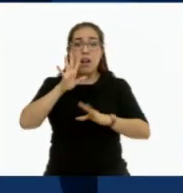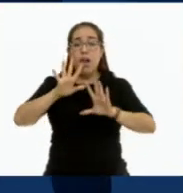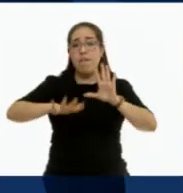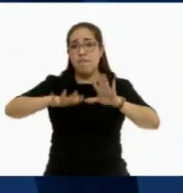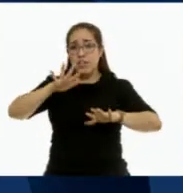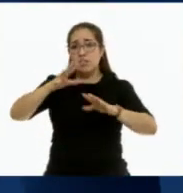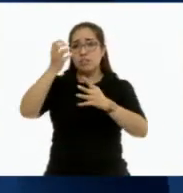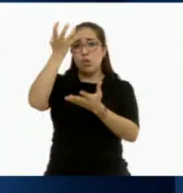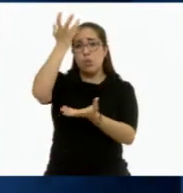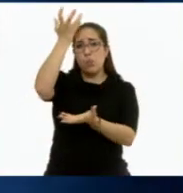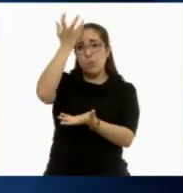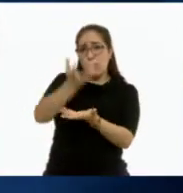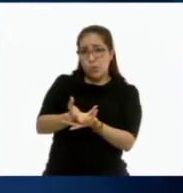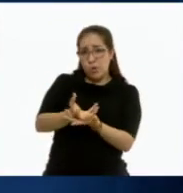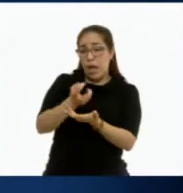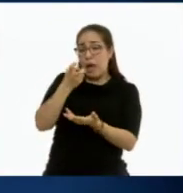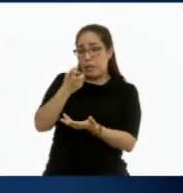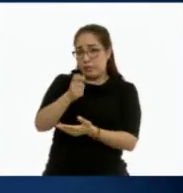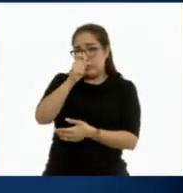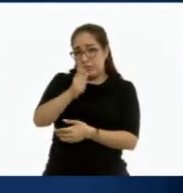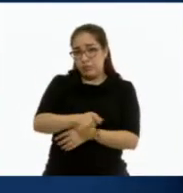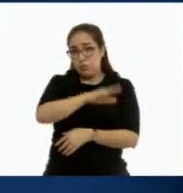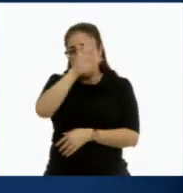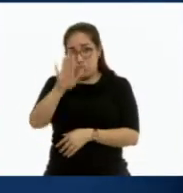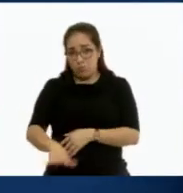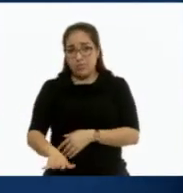rodeado de risa con las botellas del olvido?